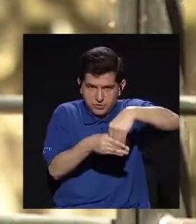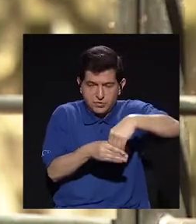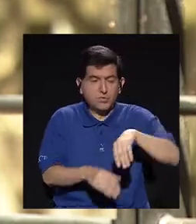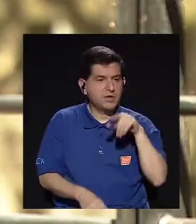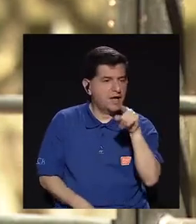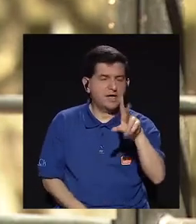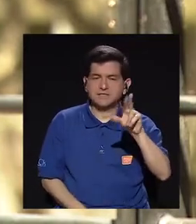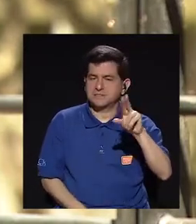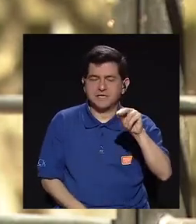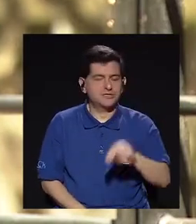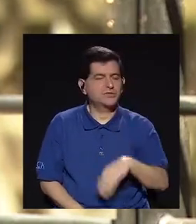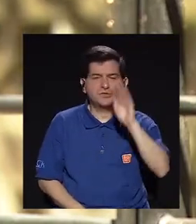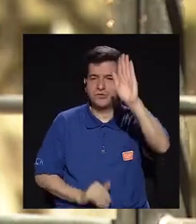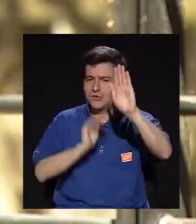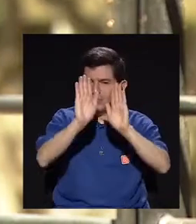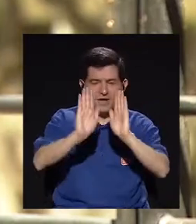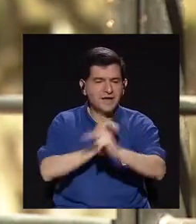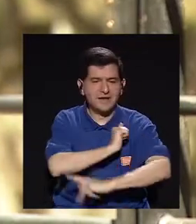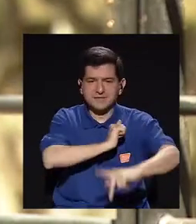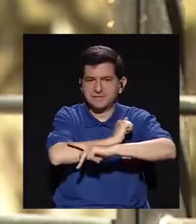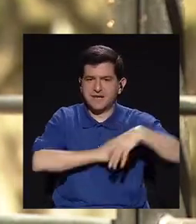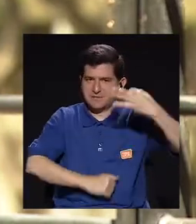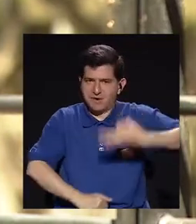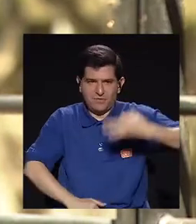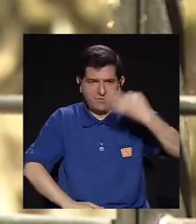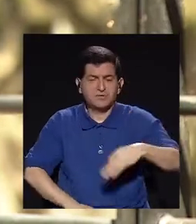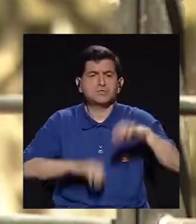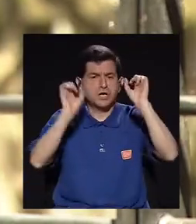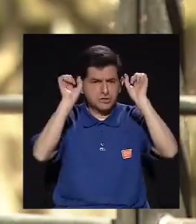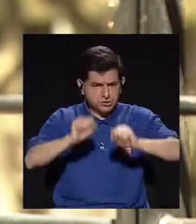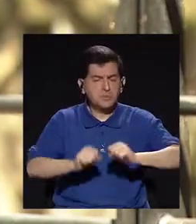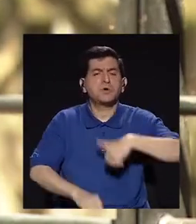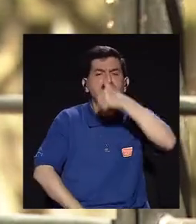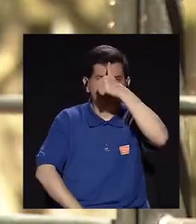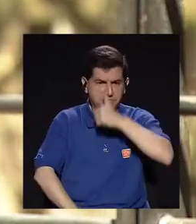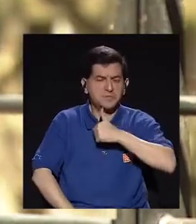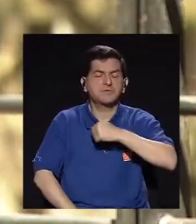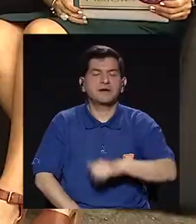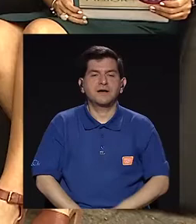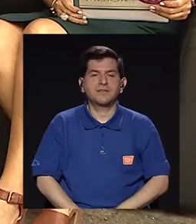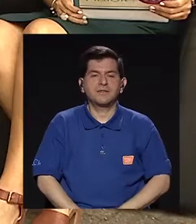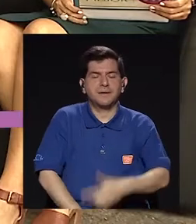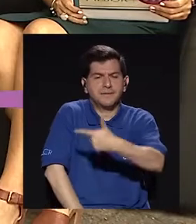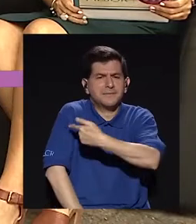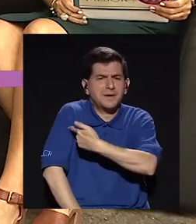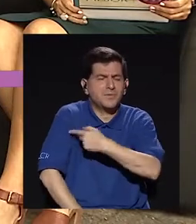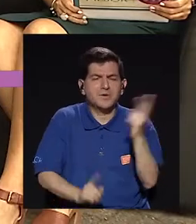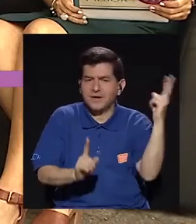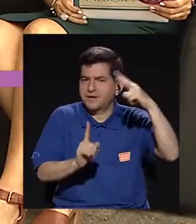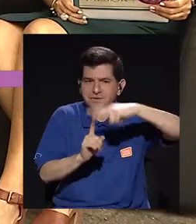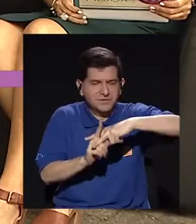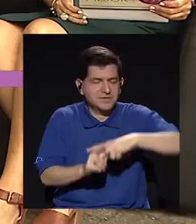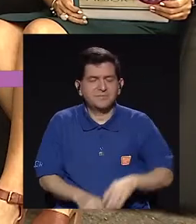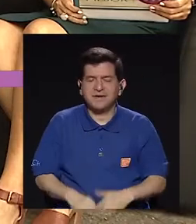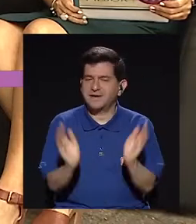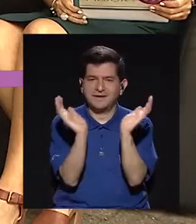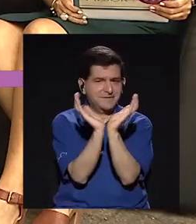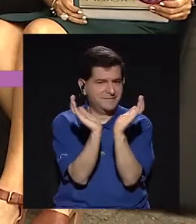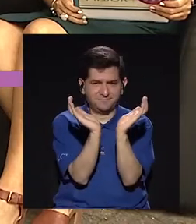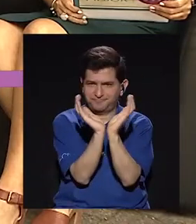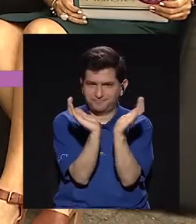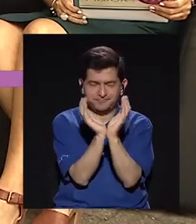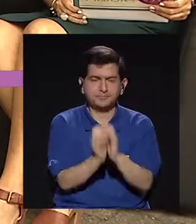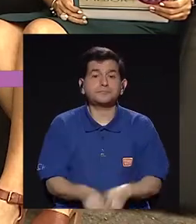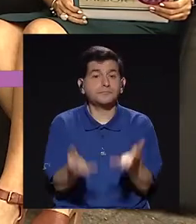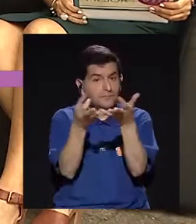2019, entonces esas todavía no están en el esquema de país oficial. Uh-huh. Esas se pueden conseguir por fuera. Una vacuna que no se aplica a nivel de la